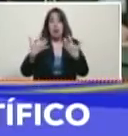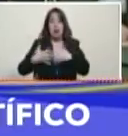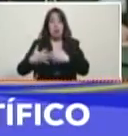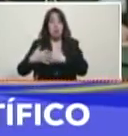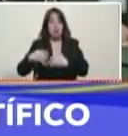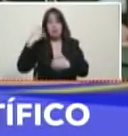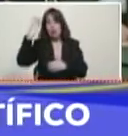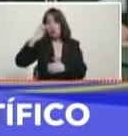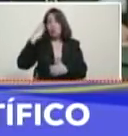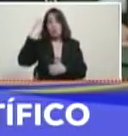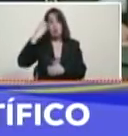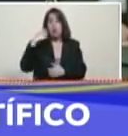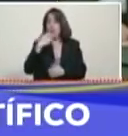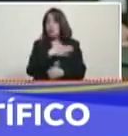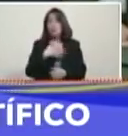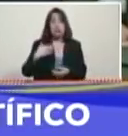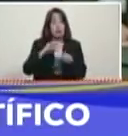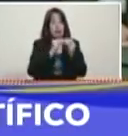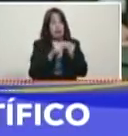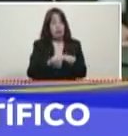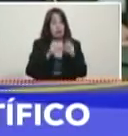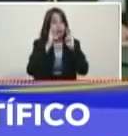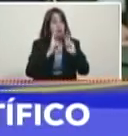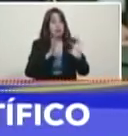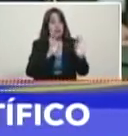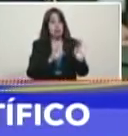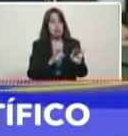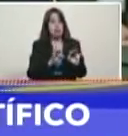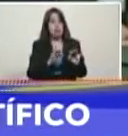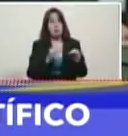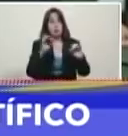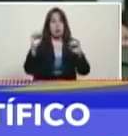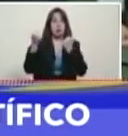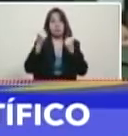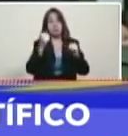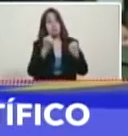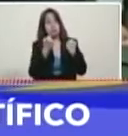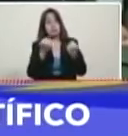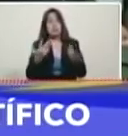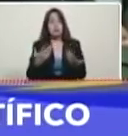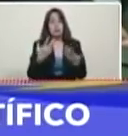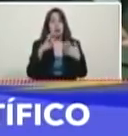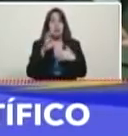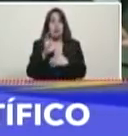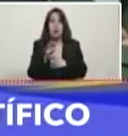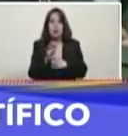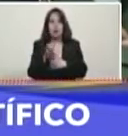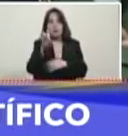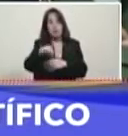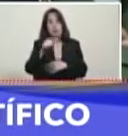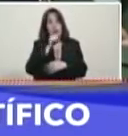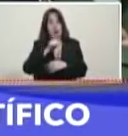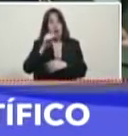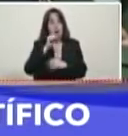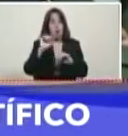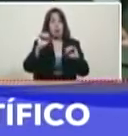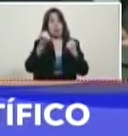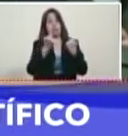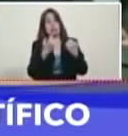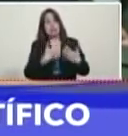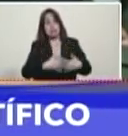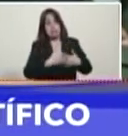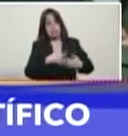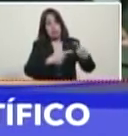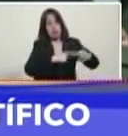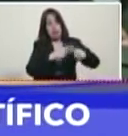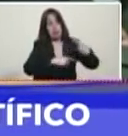niegan a prestar, a hacer el mantenimiento por el tema del bloqueo contra el país, o en el área también de aguas, que llegamos a una planta de tratamiento de